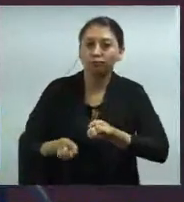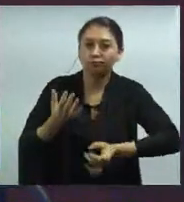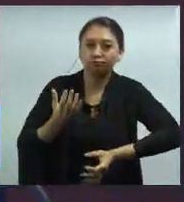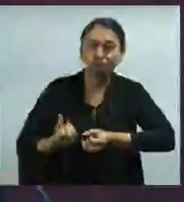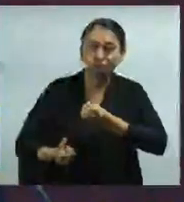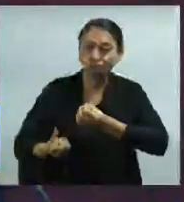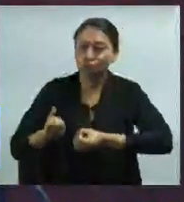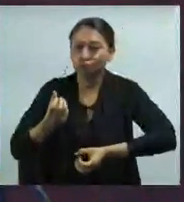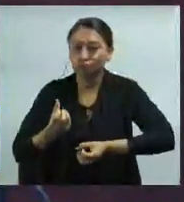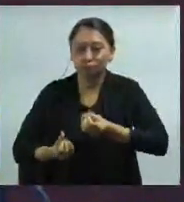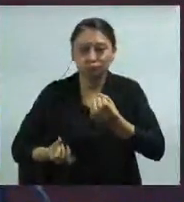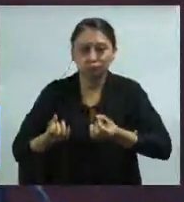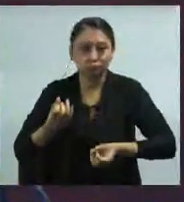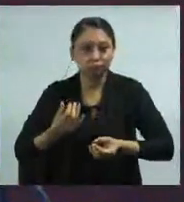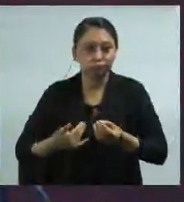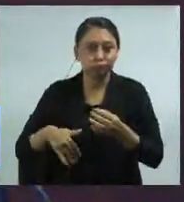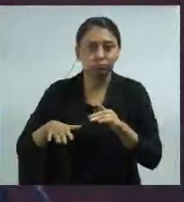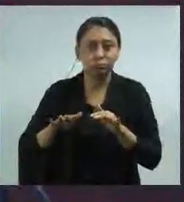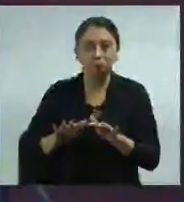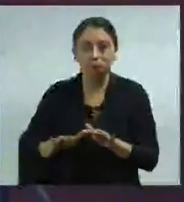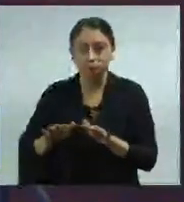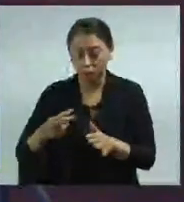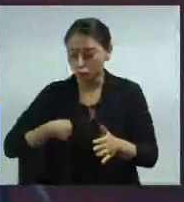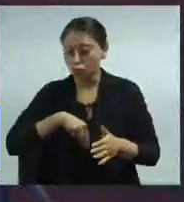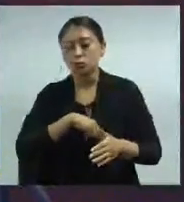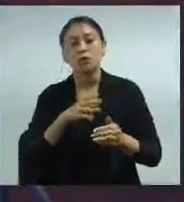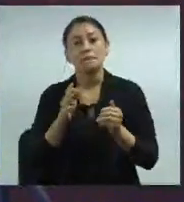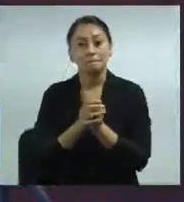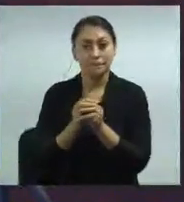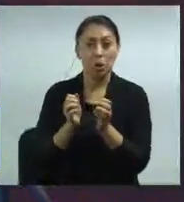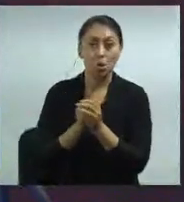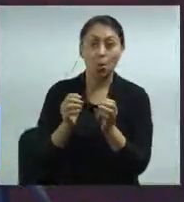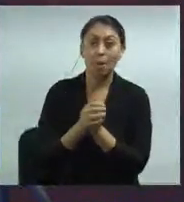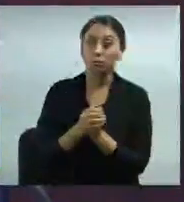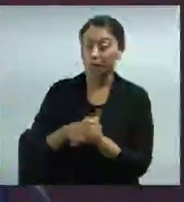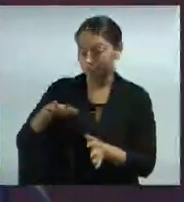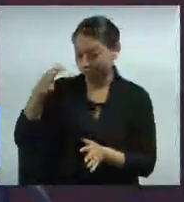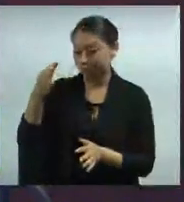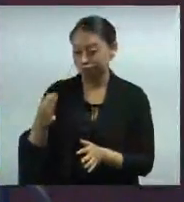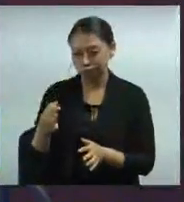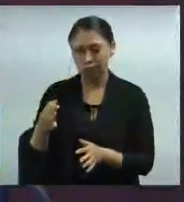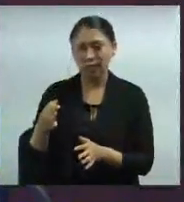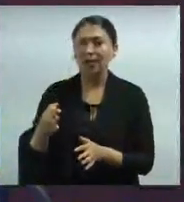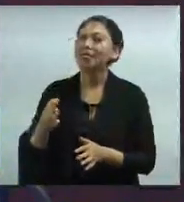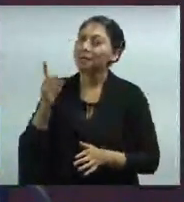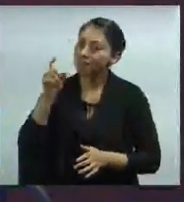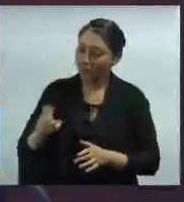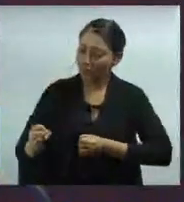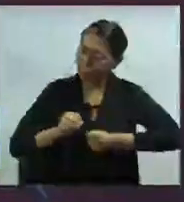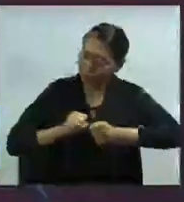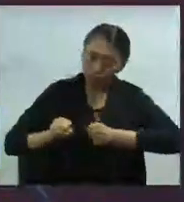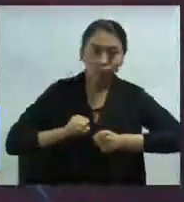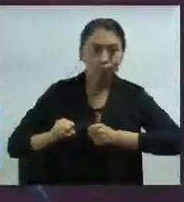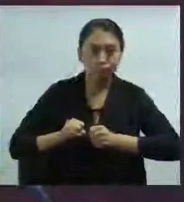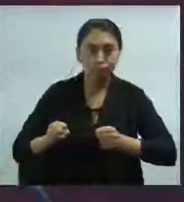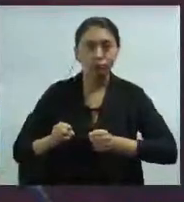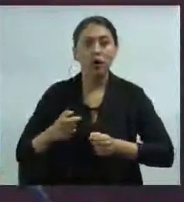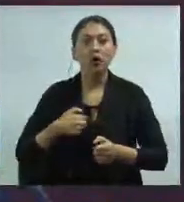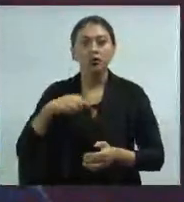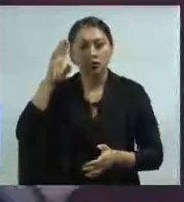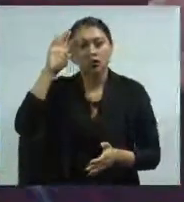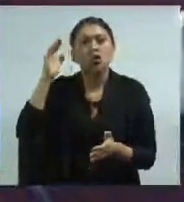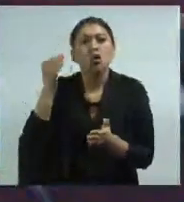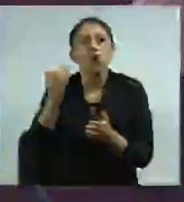lento. Y estamos preocupados y efectivamente hay que hacer algo. Yo lo que